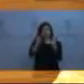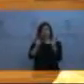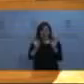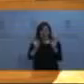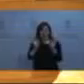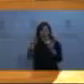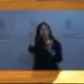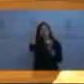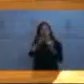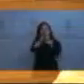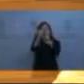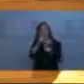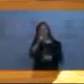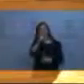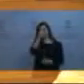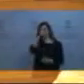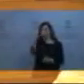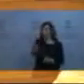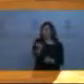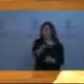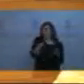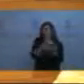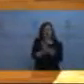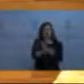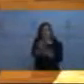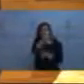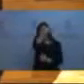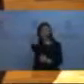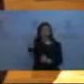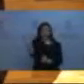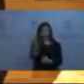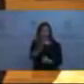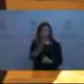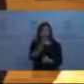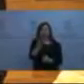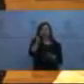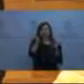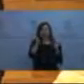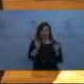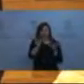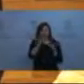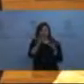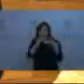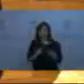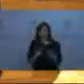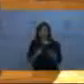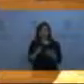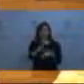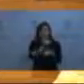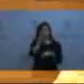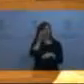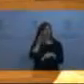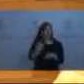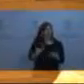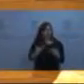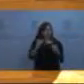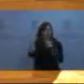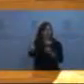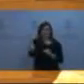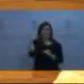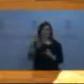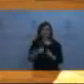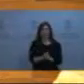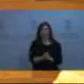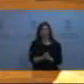para recordar, sino más bien un modelo para olvidar. Y cuidado con eso, porque en estos momentos, señora consejera, y concluyo, señor presidente,